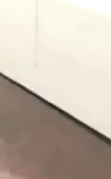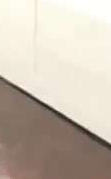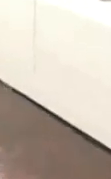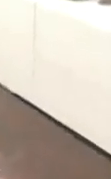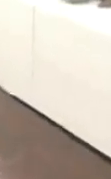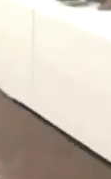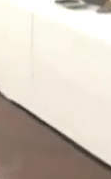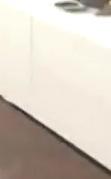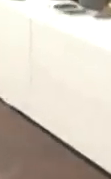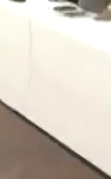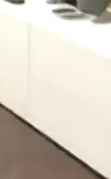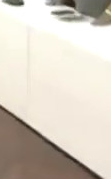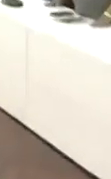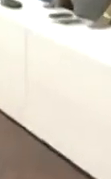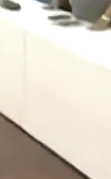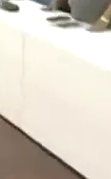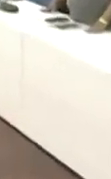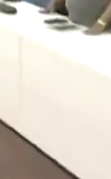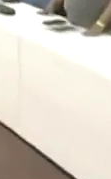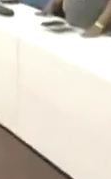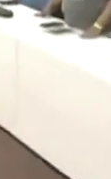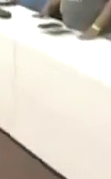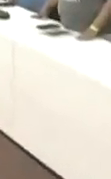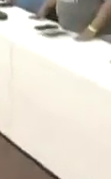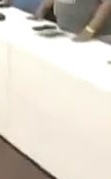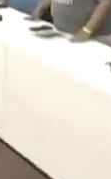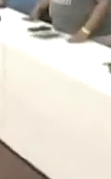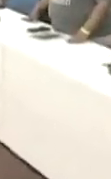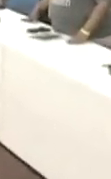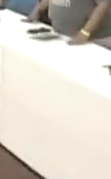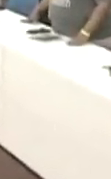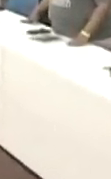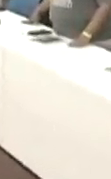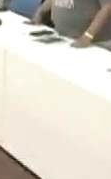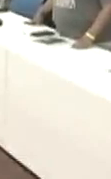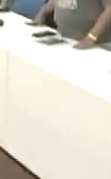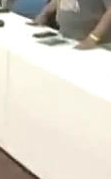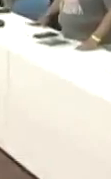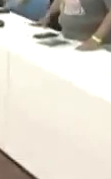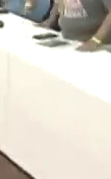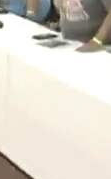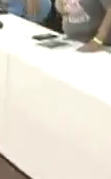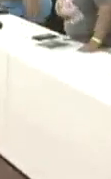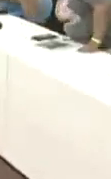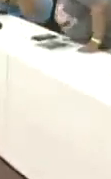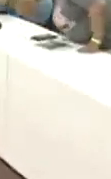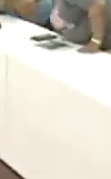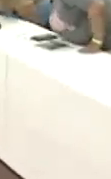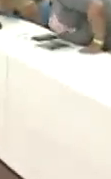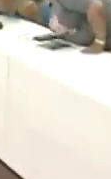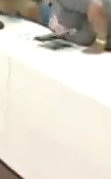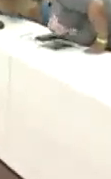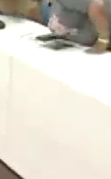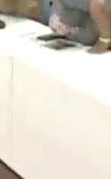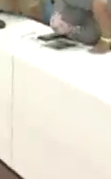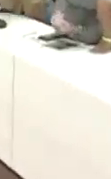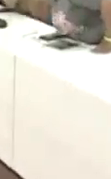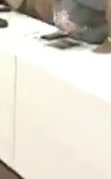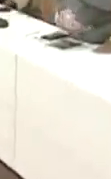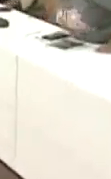hizo protagonista de las grandes transformaciones, asumiendo un papel de liderazgo en los distintos escenarios. Más poder al pueblo